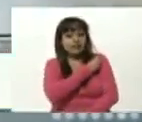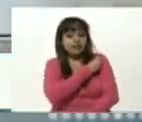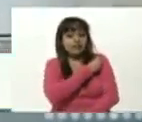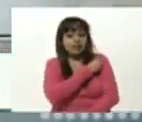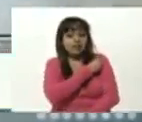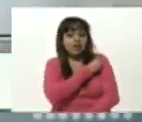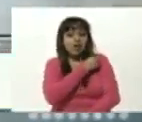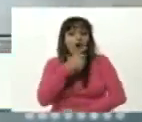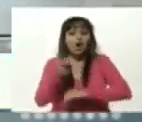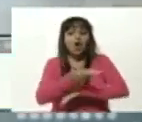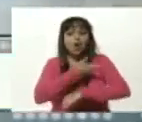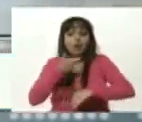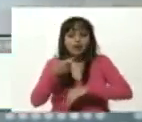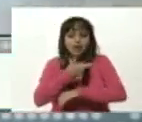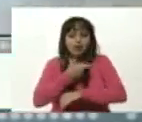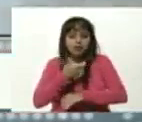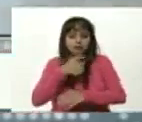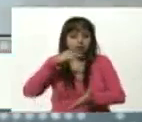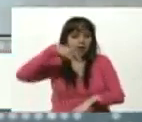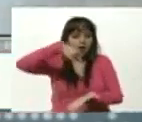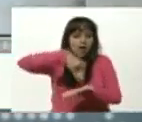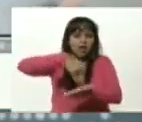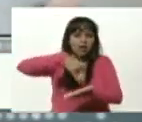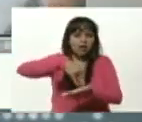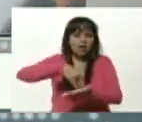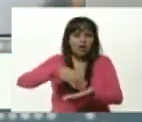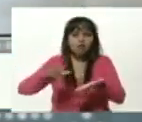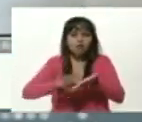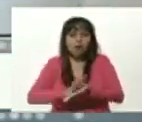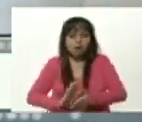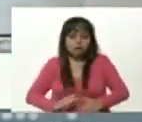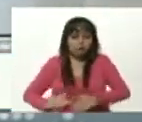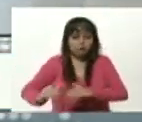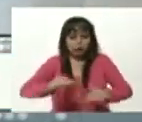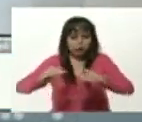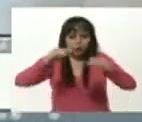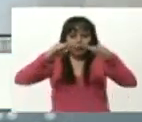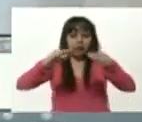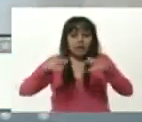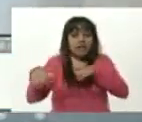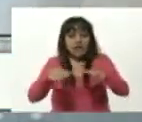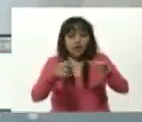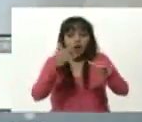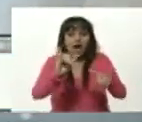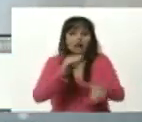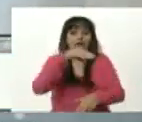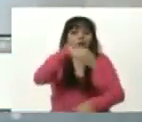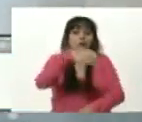gobernador Rafael Lacaba del desbordamiento de los ríos que llegan hasta Morón.